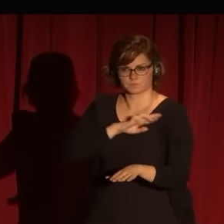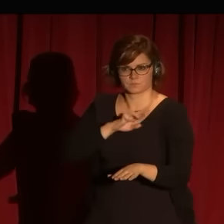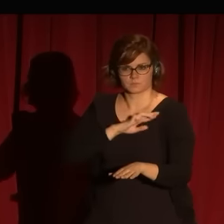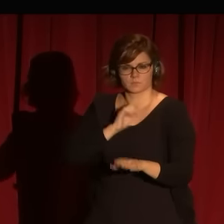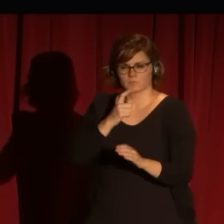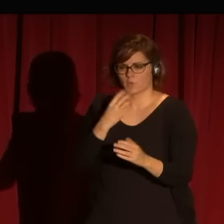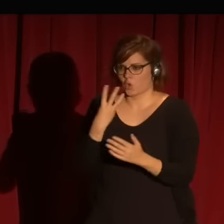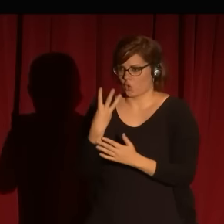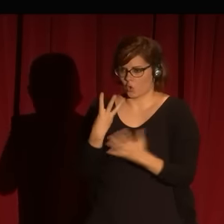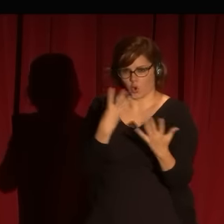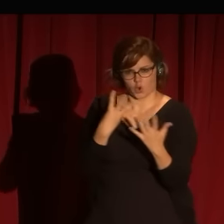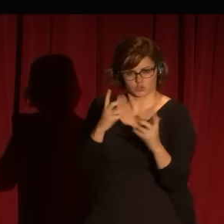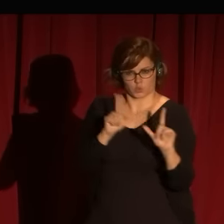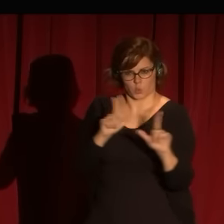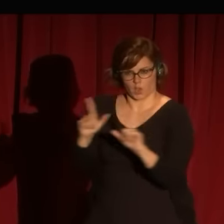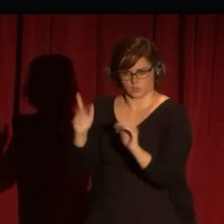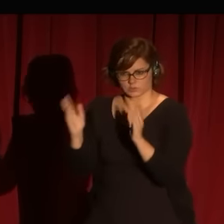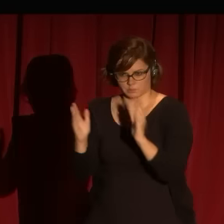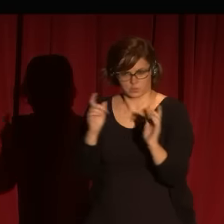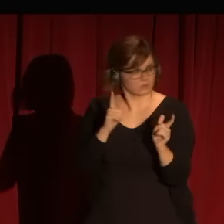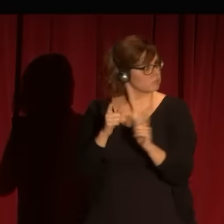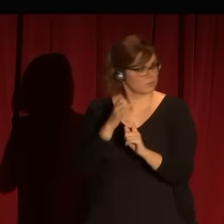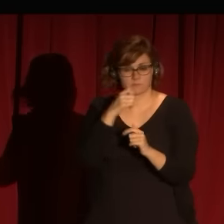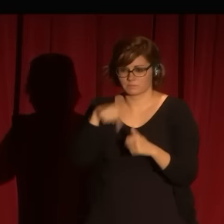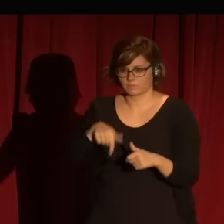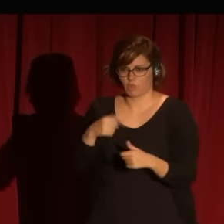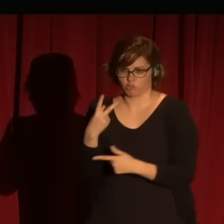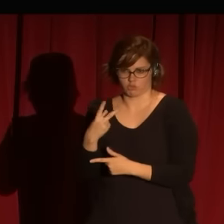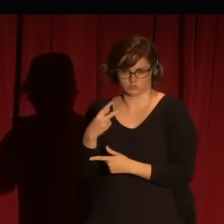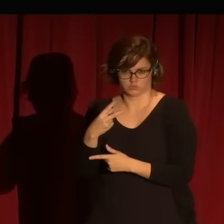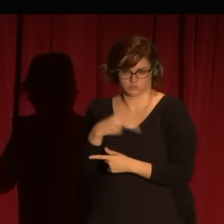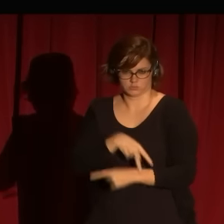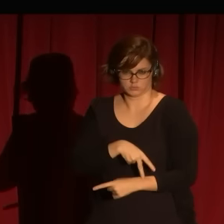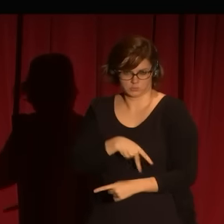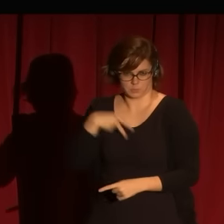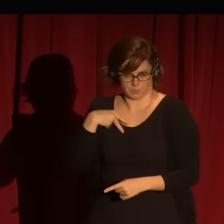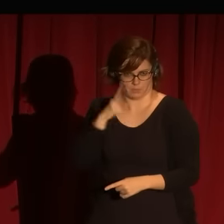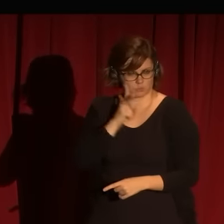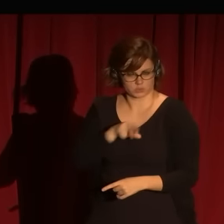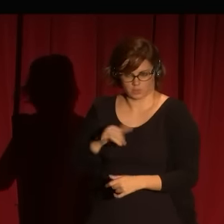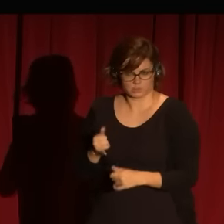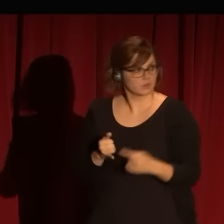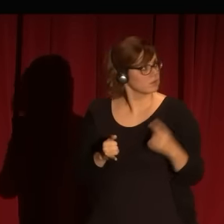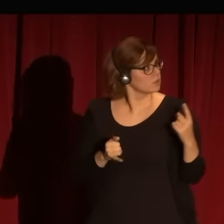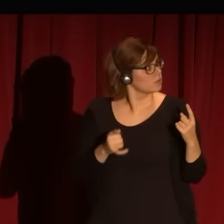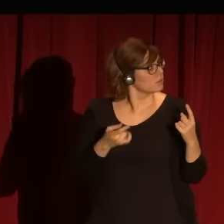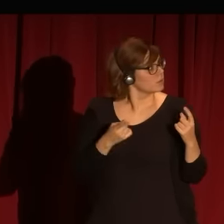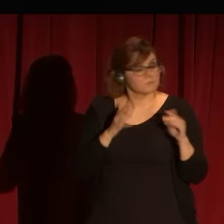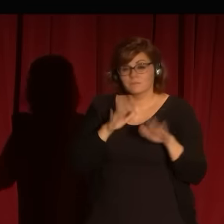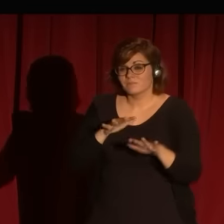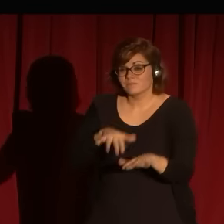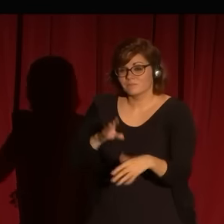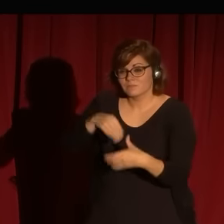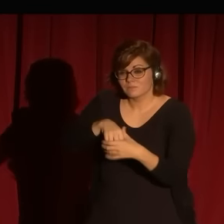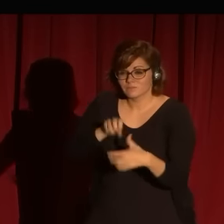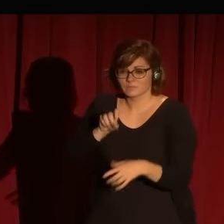ocho piezas que se pintaron en ese momento y os enseño dos de ellas que son del Prado esa congregación está formada solo por